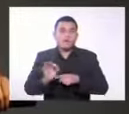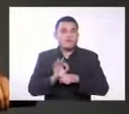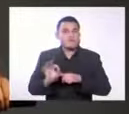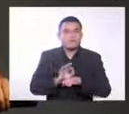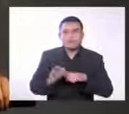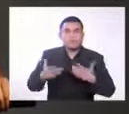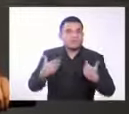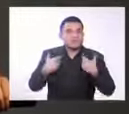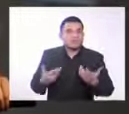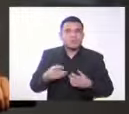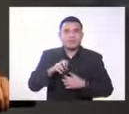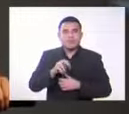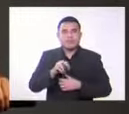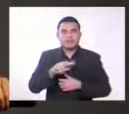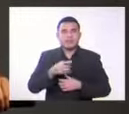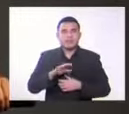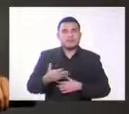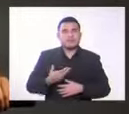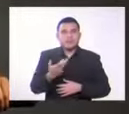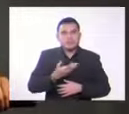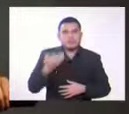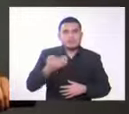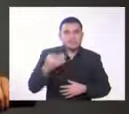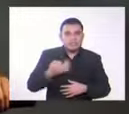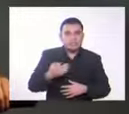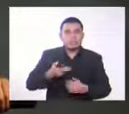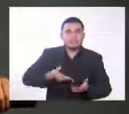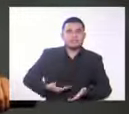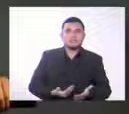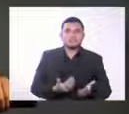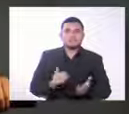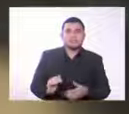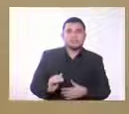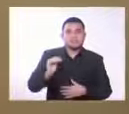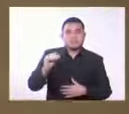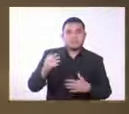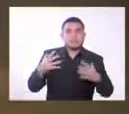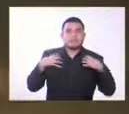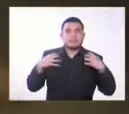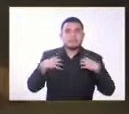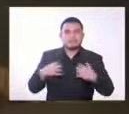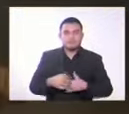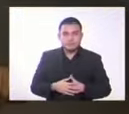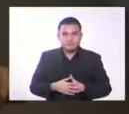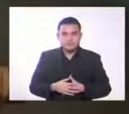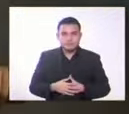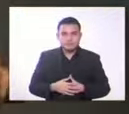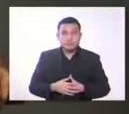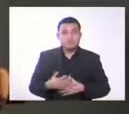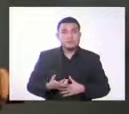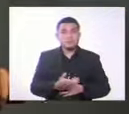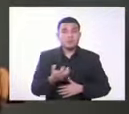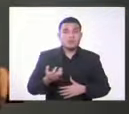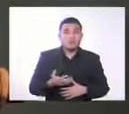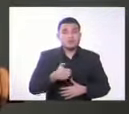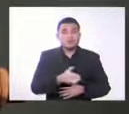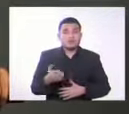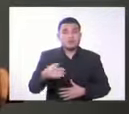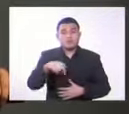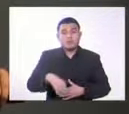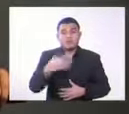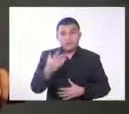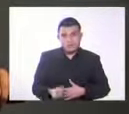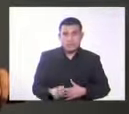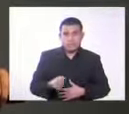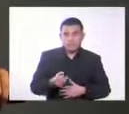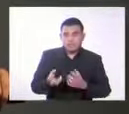energía. Todos la necesitamos para nacer, crecer y existir. La mayoría de la energía que usamos hoy en día proviene